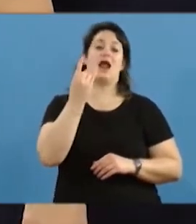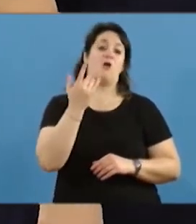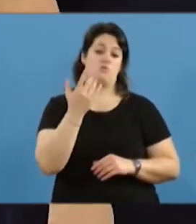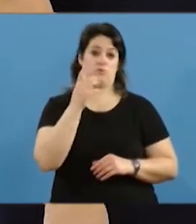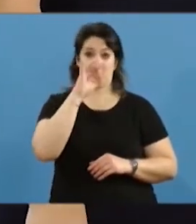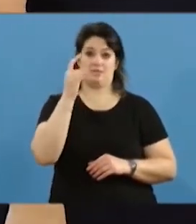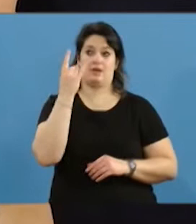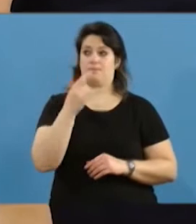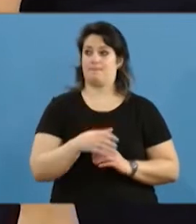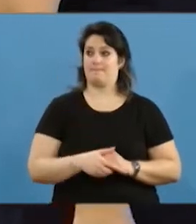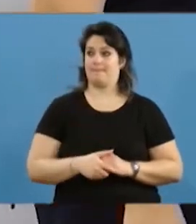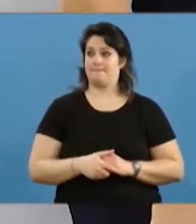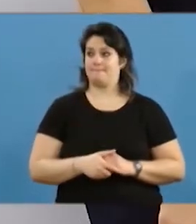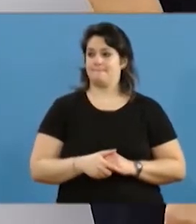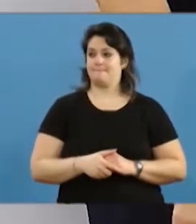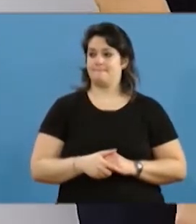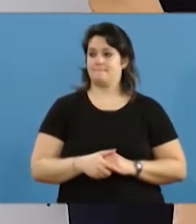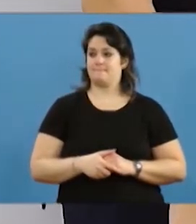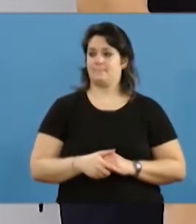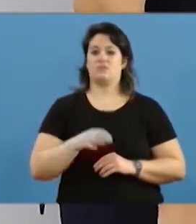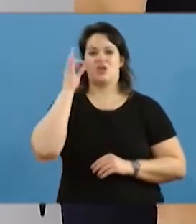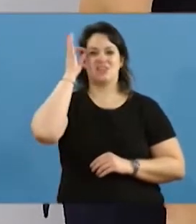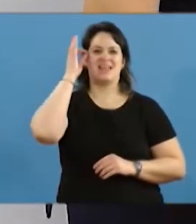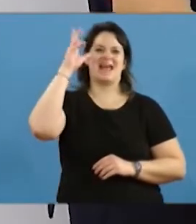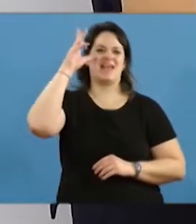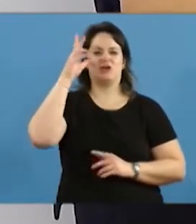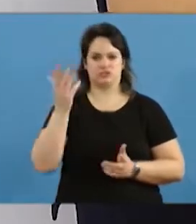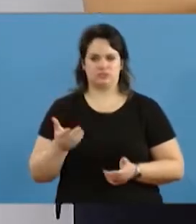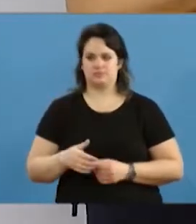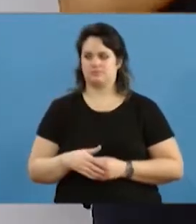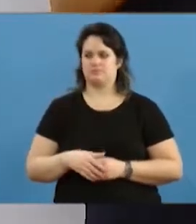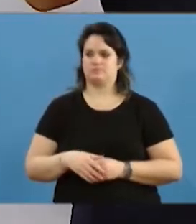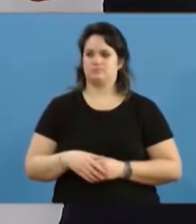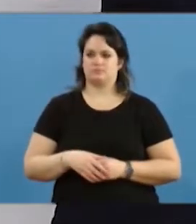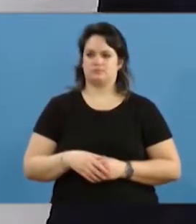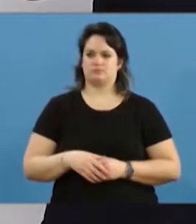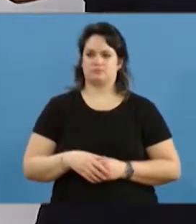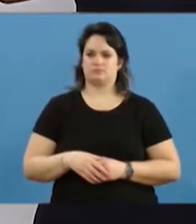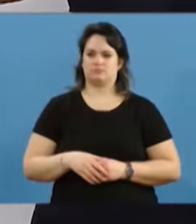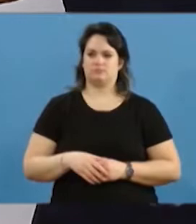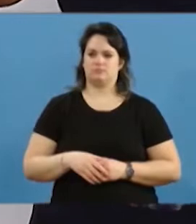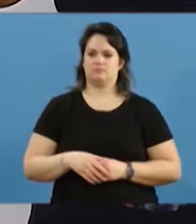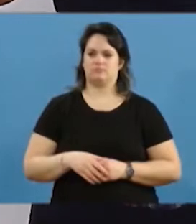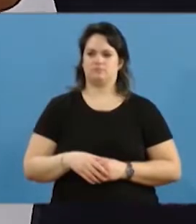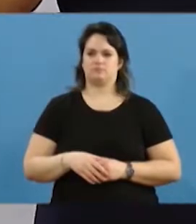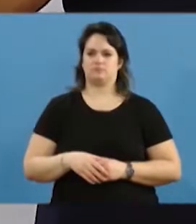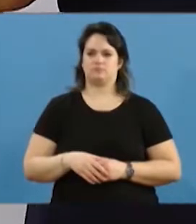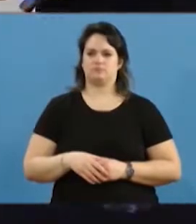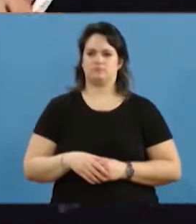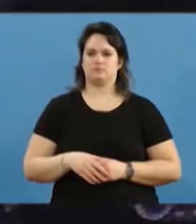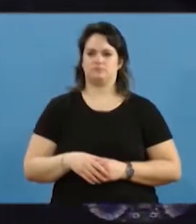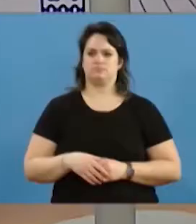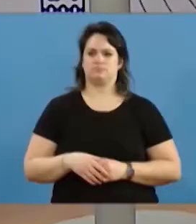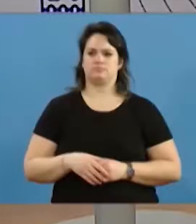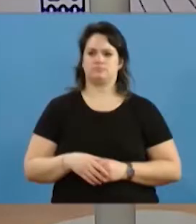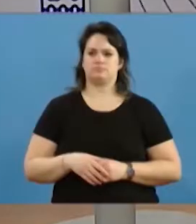U. La U que es 38. 38. 38. ¿Sí? No sé cuál segmento me dices, ¿el de la U o el no, de la I? No, está bien, acá tenemos el